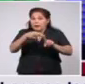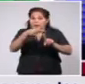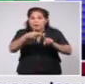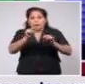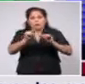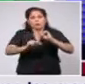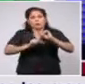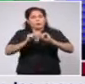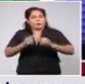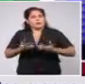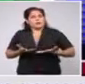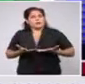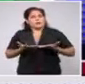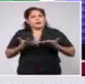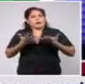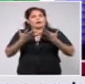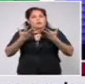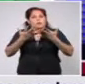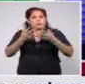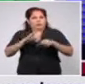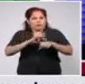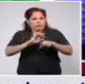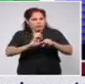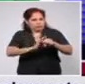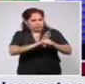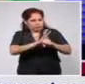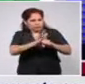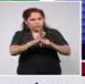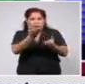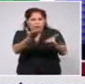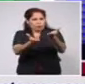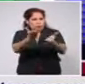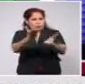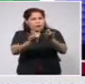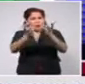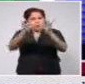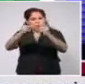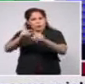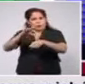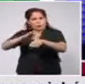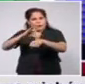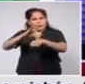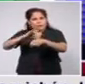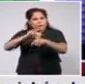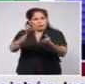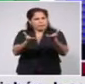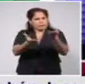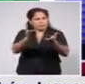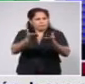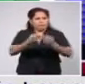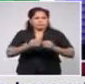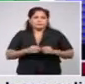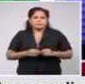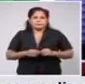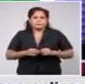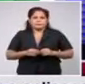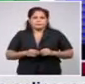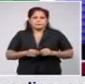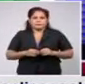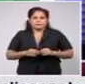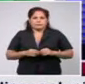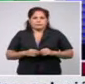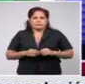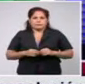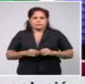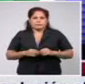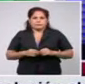recuperaron de la enfermedad en comparación con el número de personas que se diagnosticaron en el día